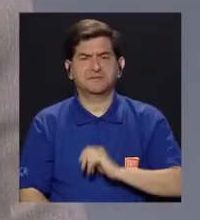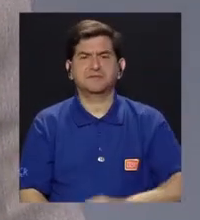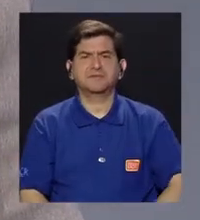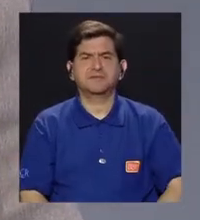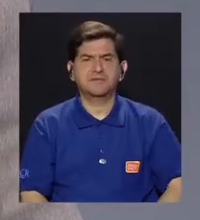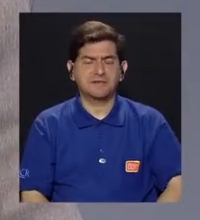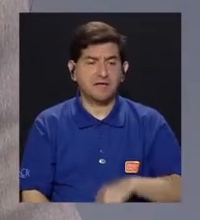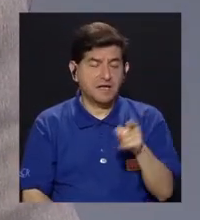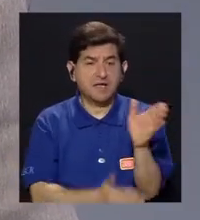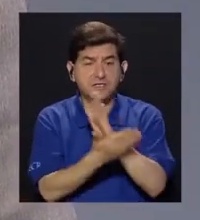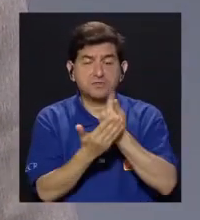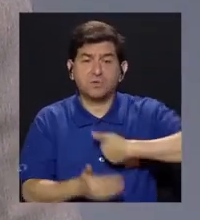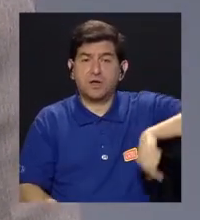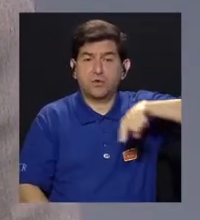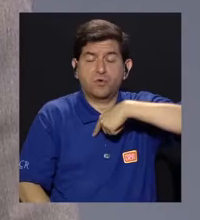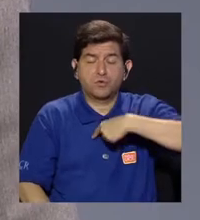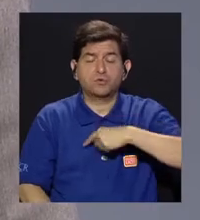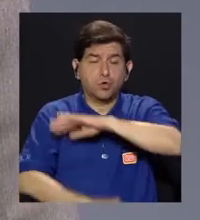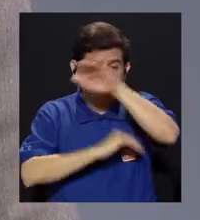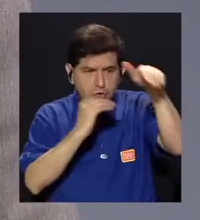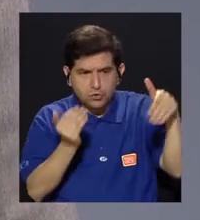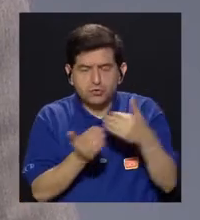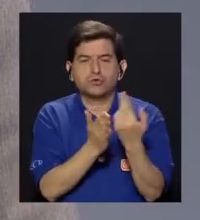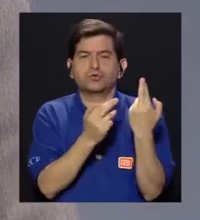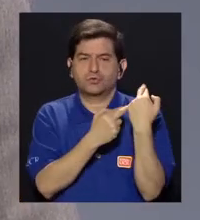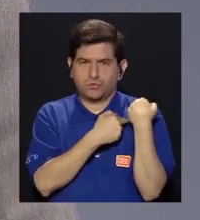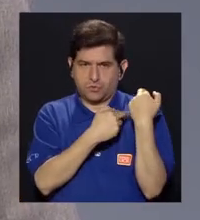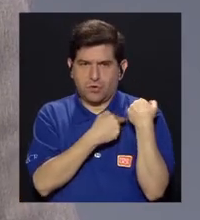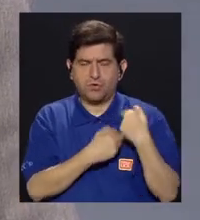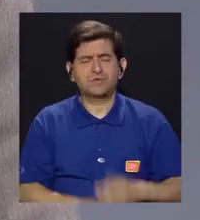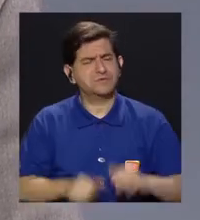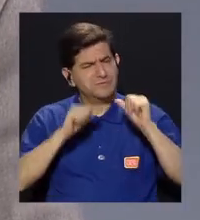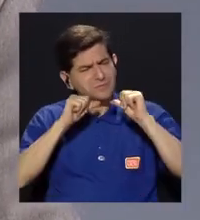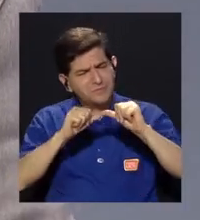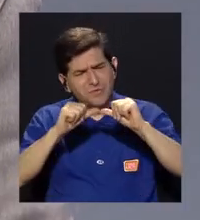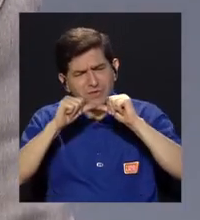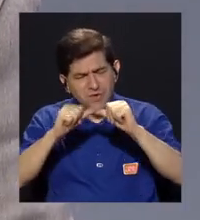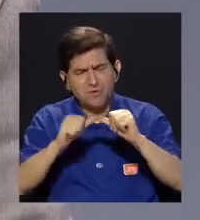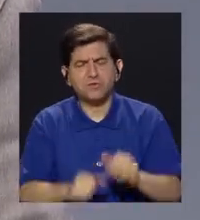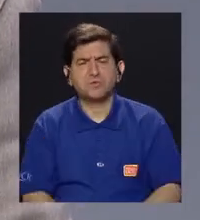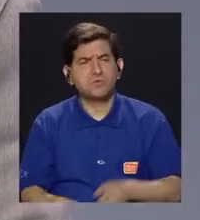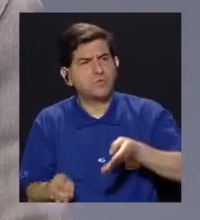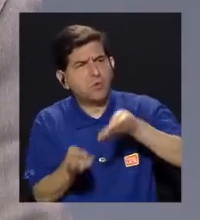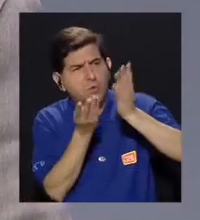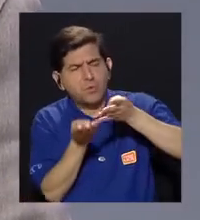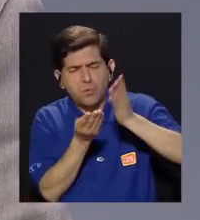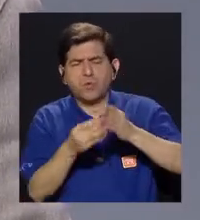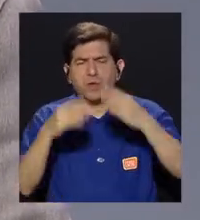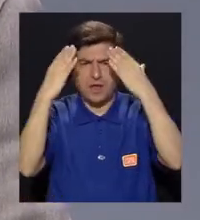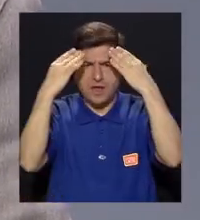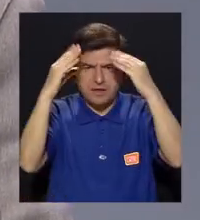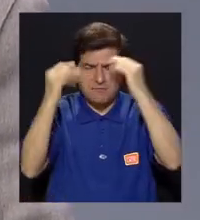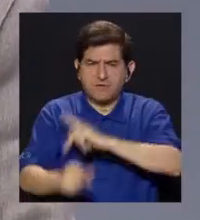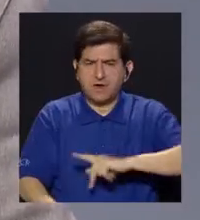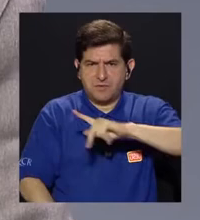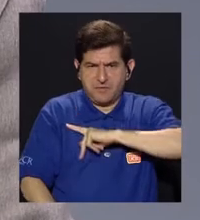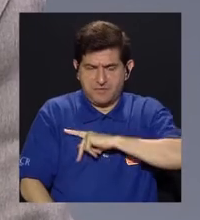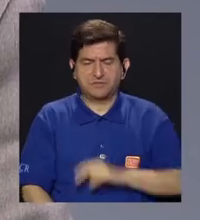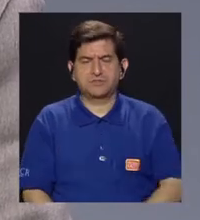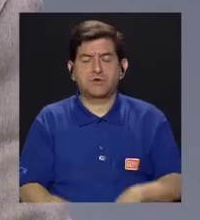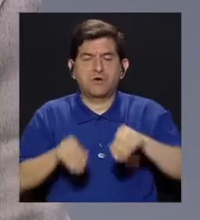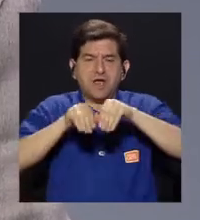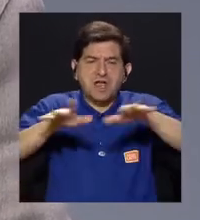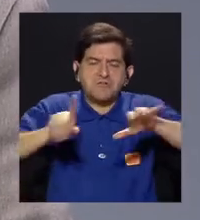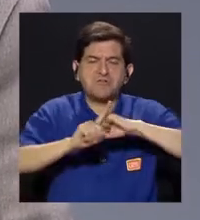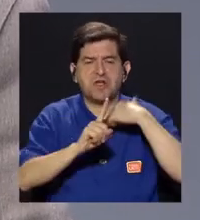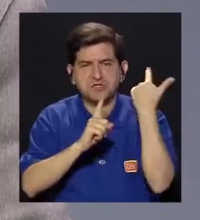es algo que nos compete a todos tomando en cuenta que constantemente estamos subiendo datos personales a las redes